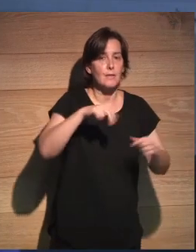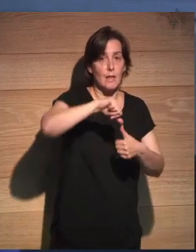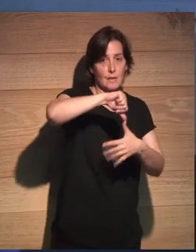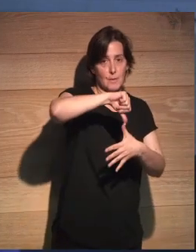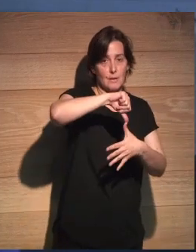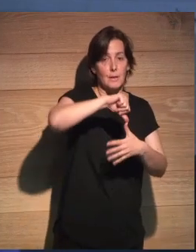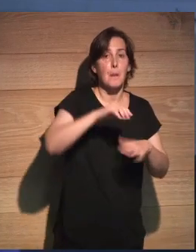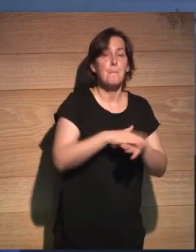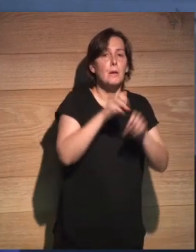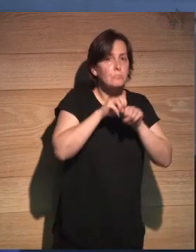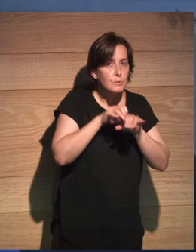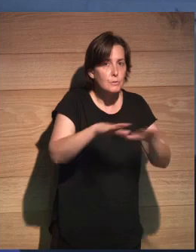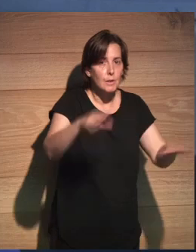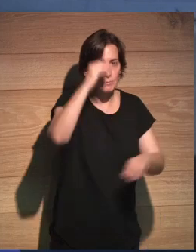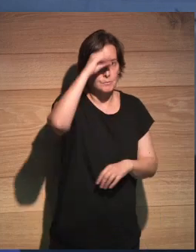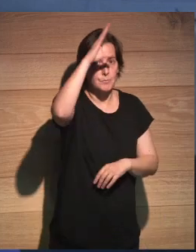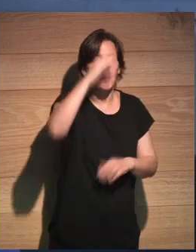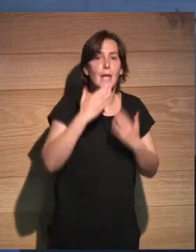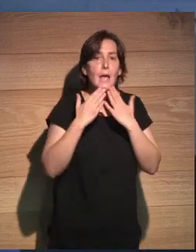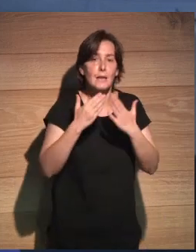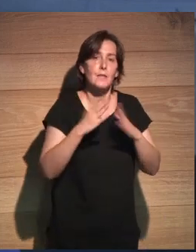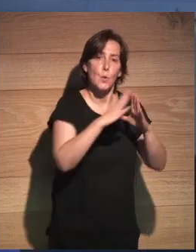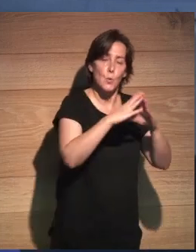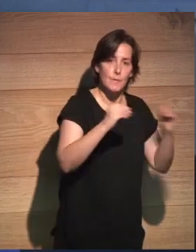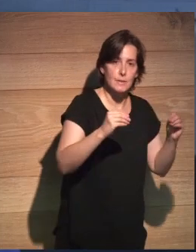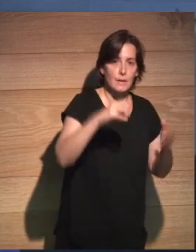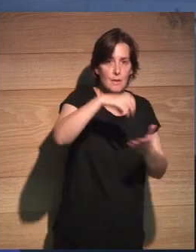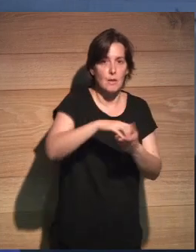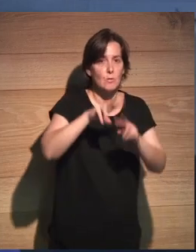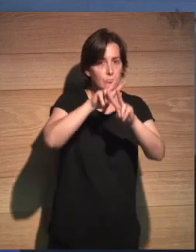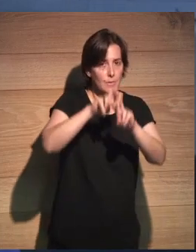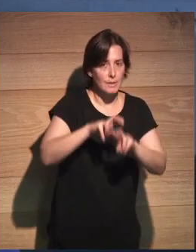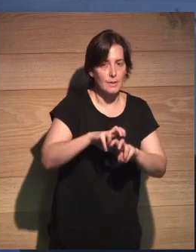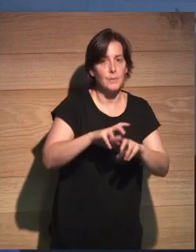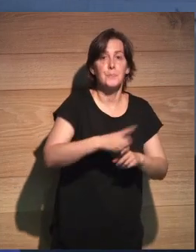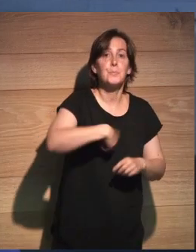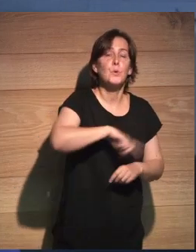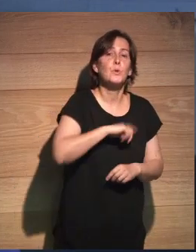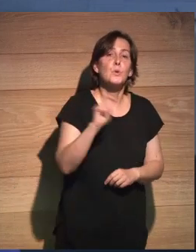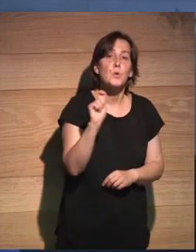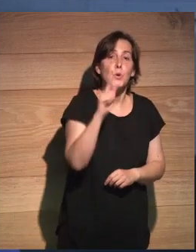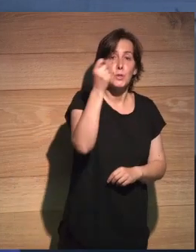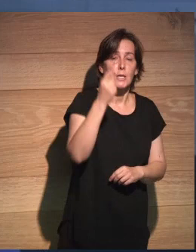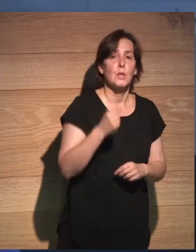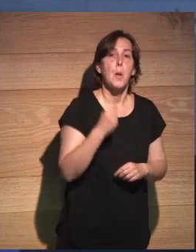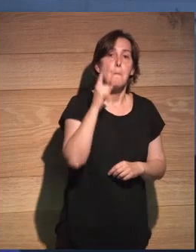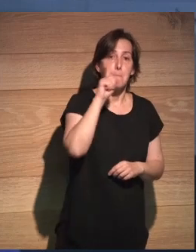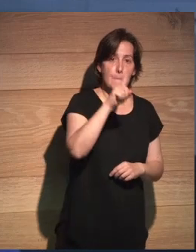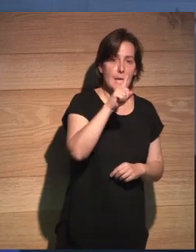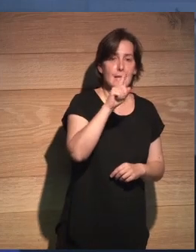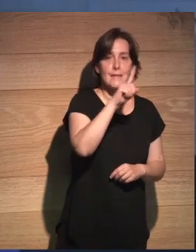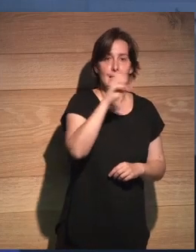conocimiento que emana de nuestras universidades y centros de investigación, y hemos conseguido que los 1.100